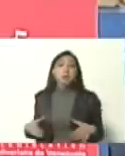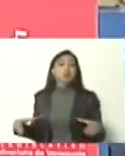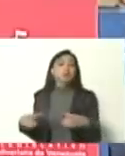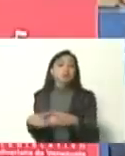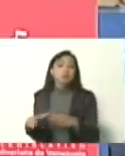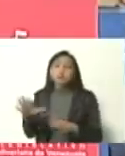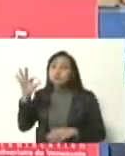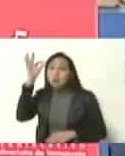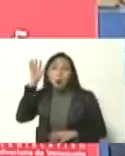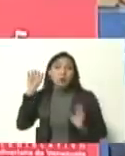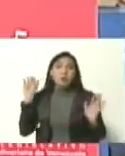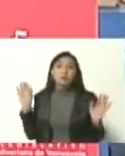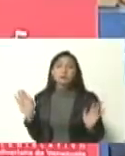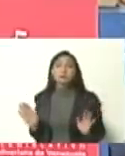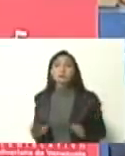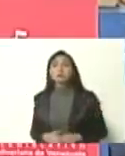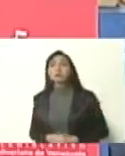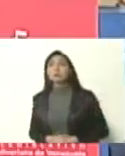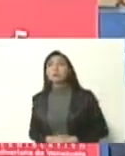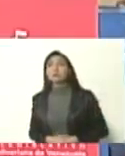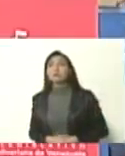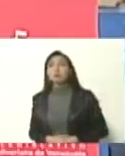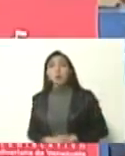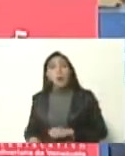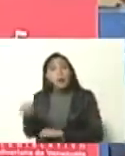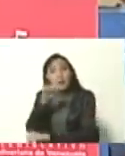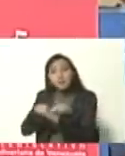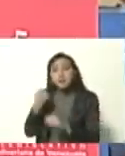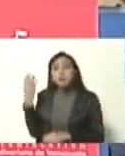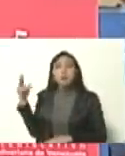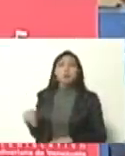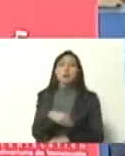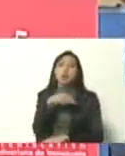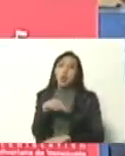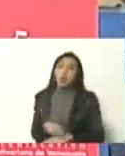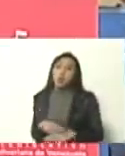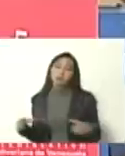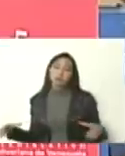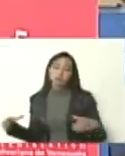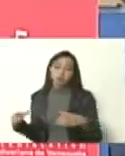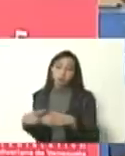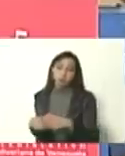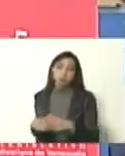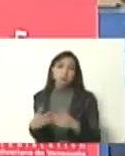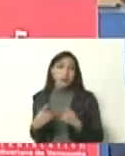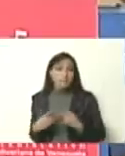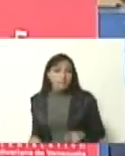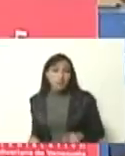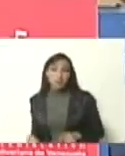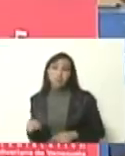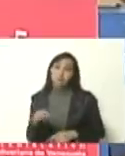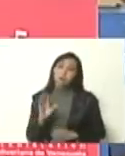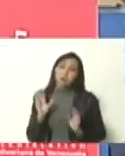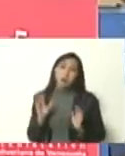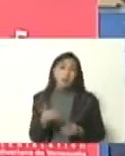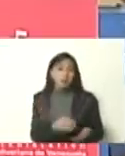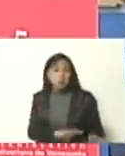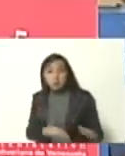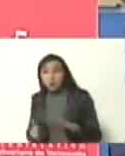la Comisión Permanente de Defensa de la Asamblea Nacional. Pero los daños hubieran sido incalculables